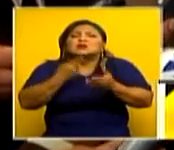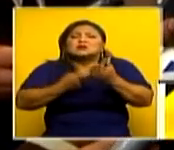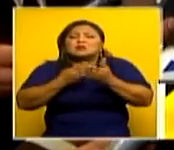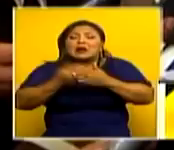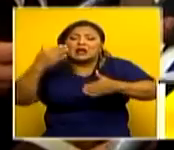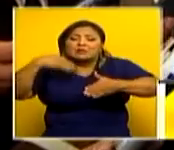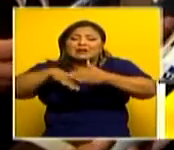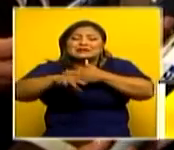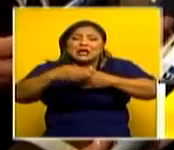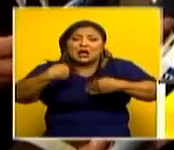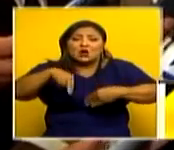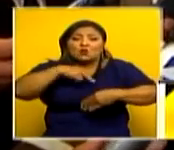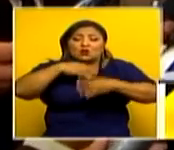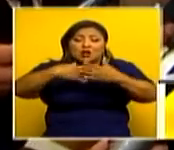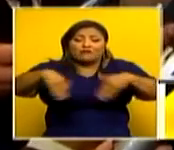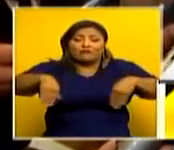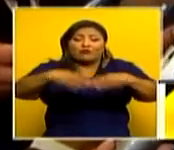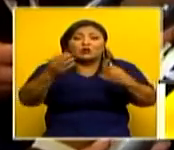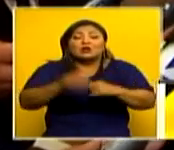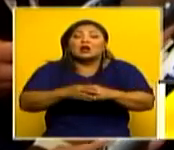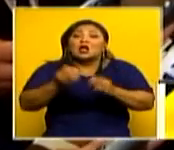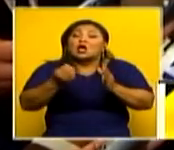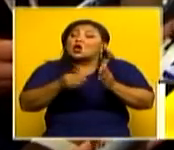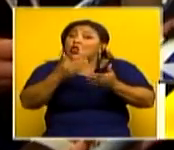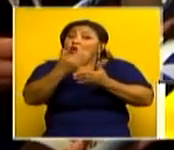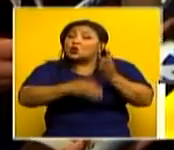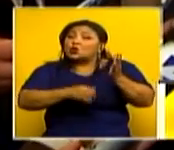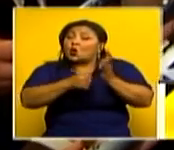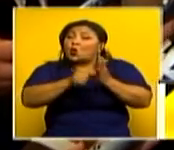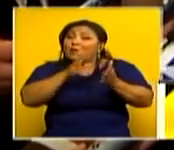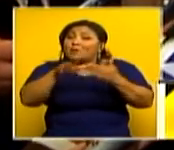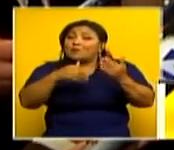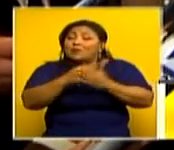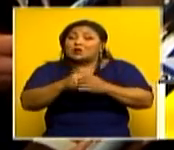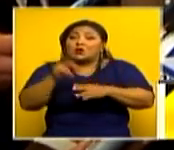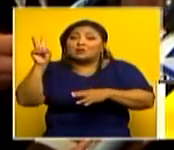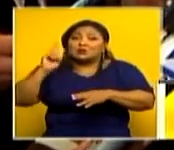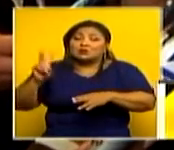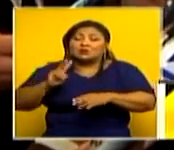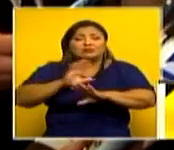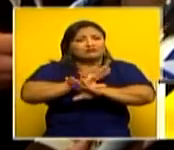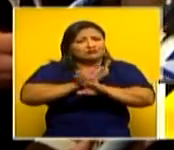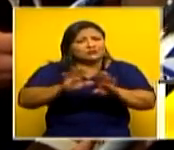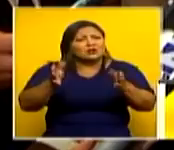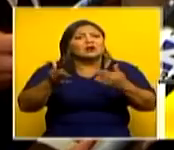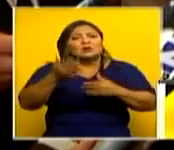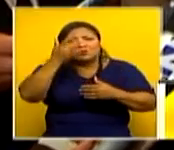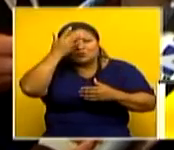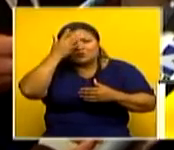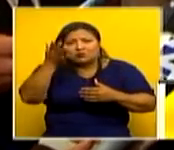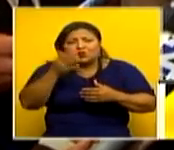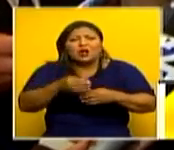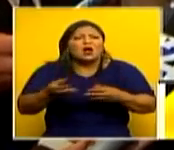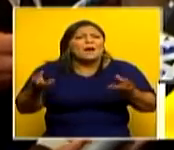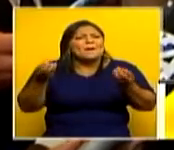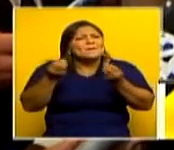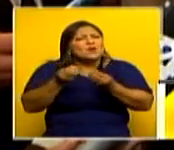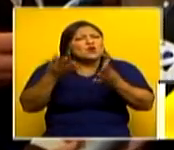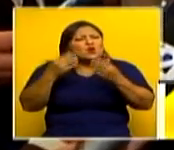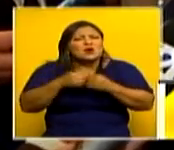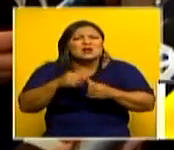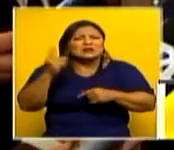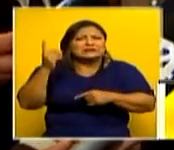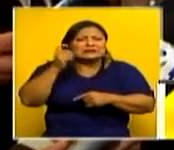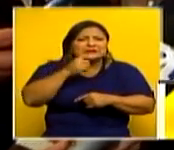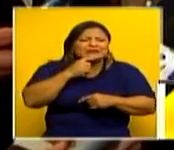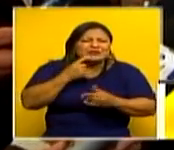nuestras fronteras. Verificación de los documentos de identidad de los ciudadanos venezolanos por las razones que ya hemos expuesto, porque hay múltiples